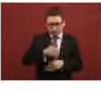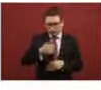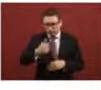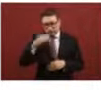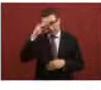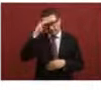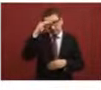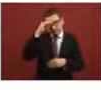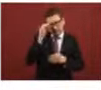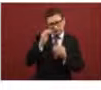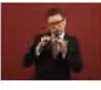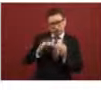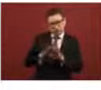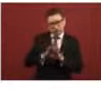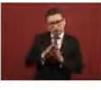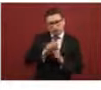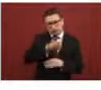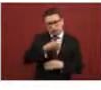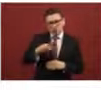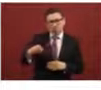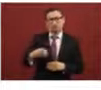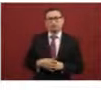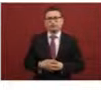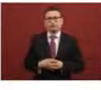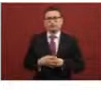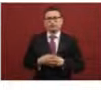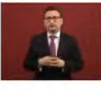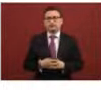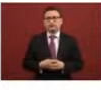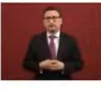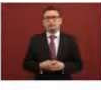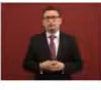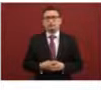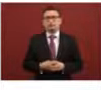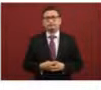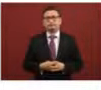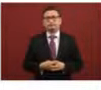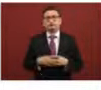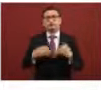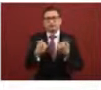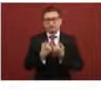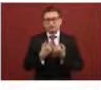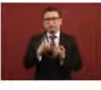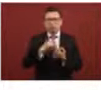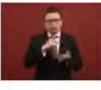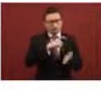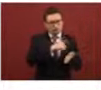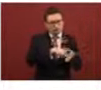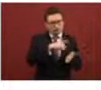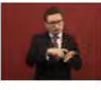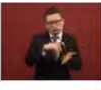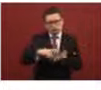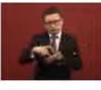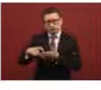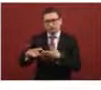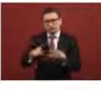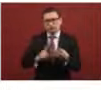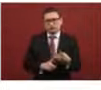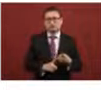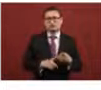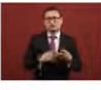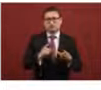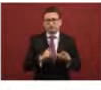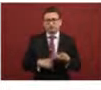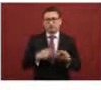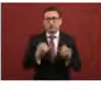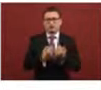luego consolidar, valga la pena la redundancia, las compras consolidadas, caminar por una gestión